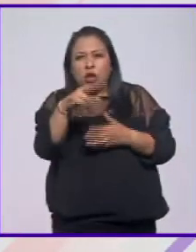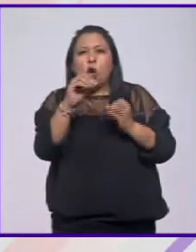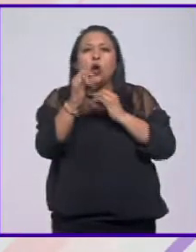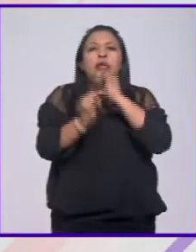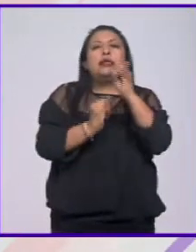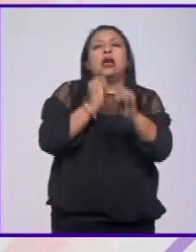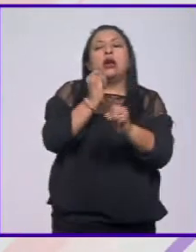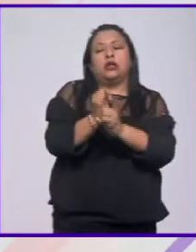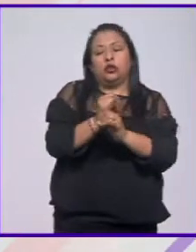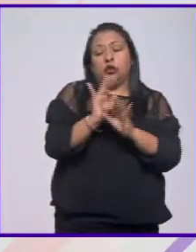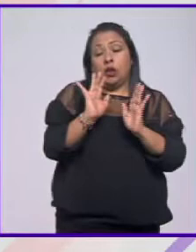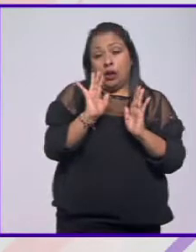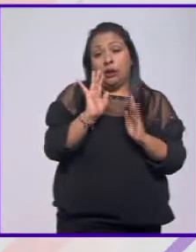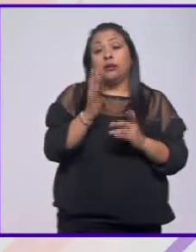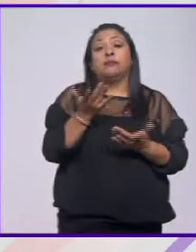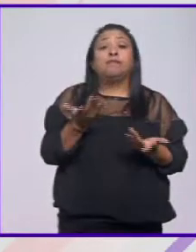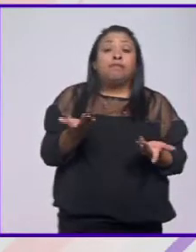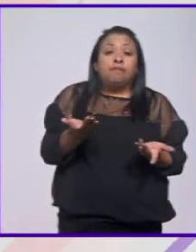internacionales que,